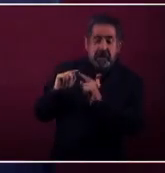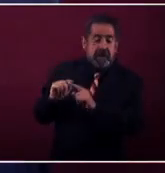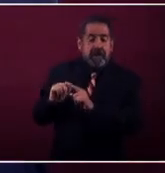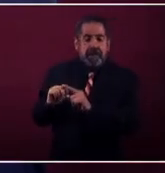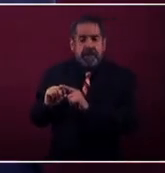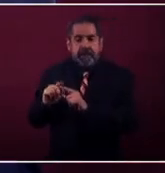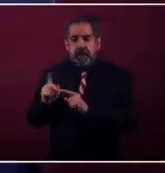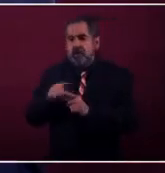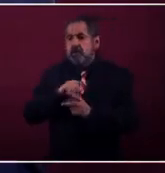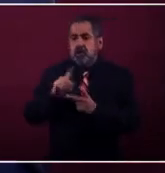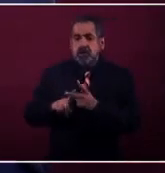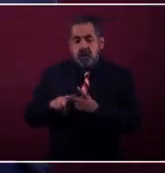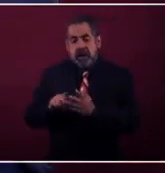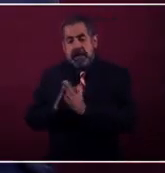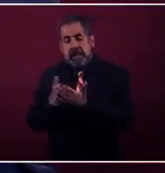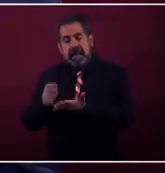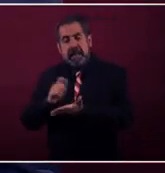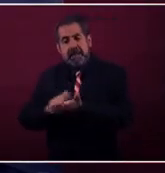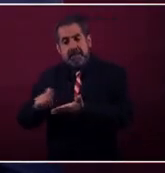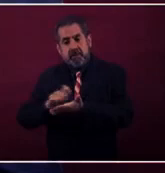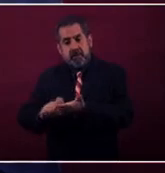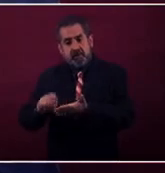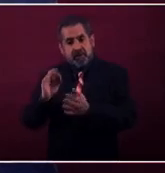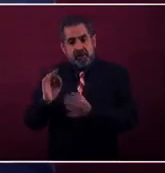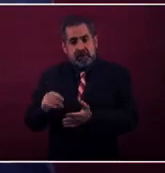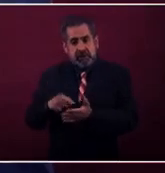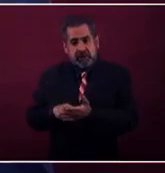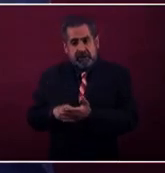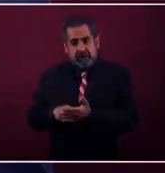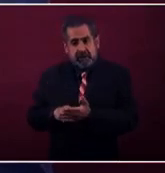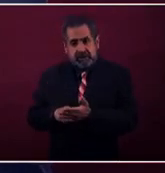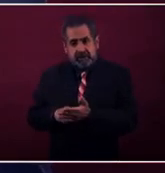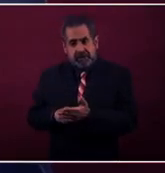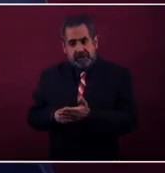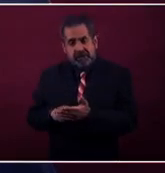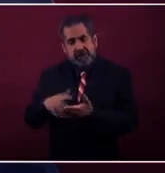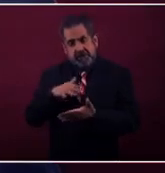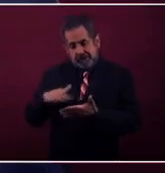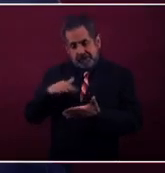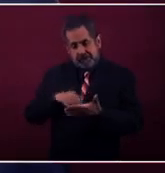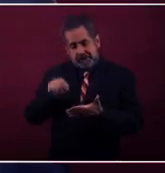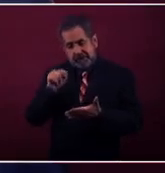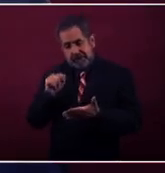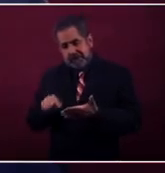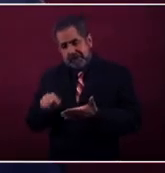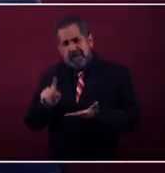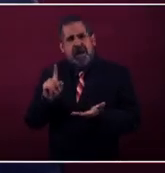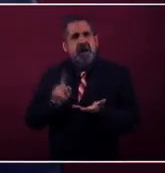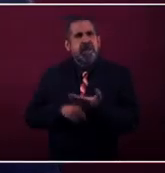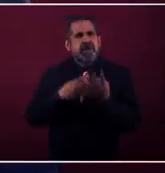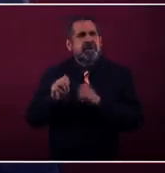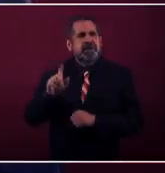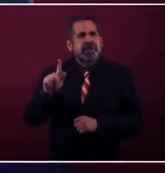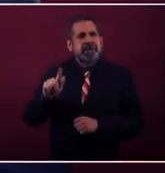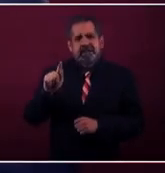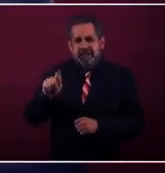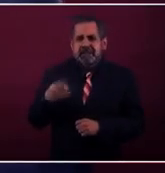y uno de los libros que leímos,